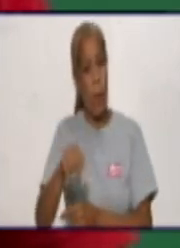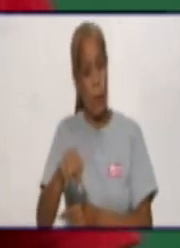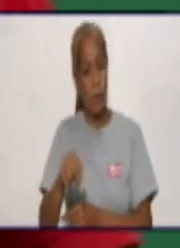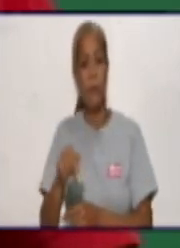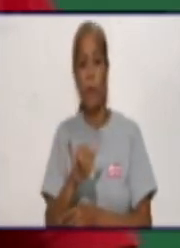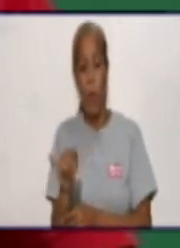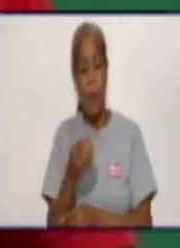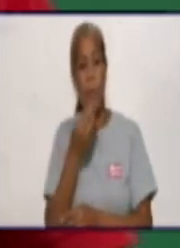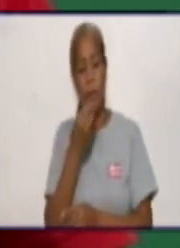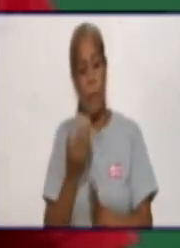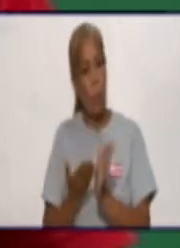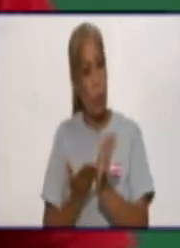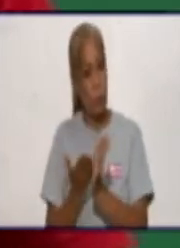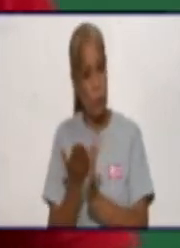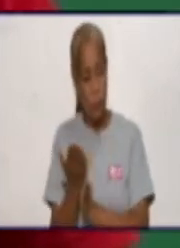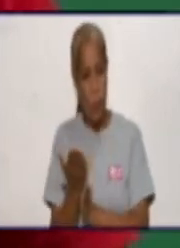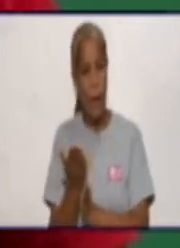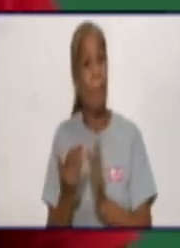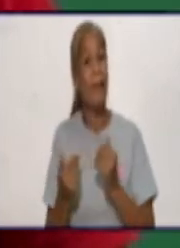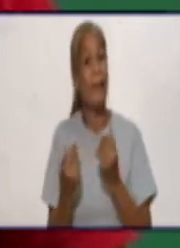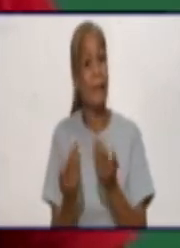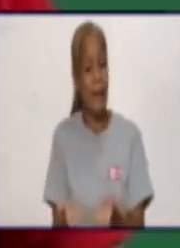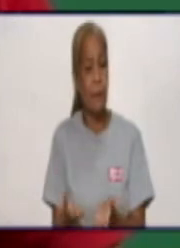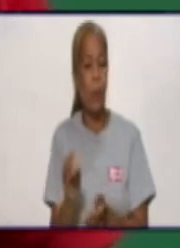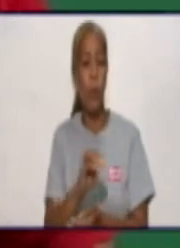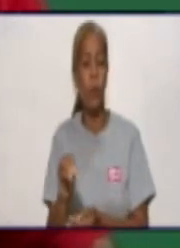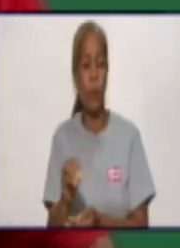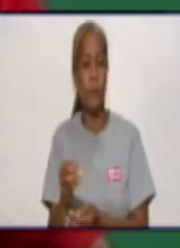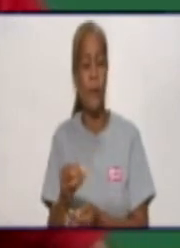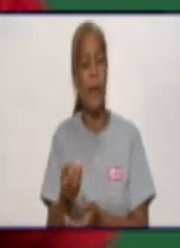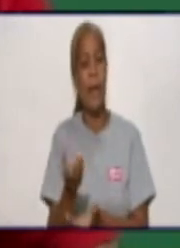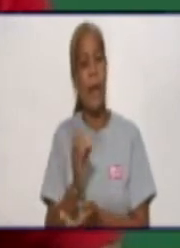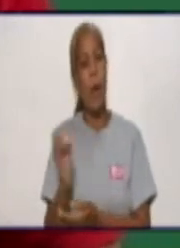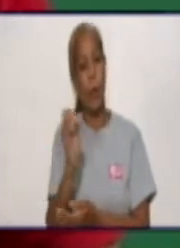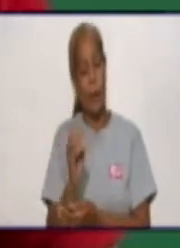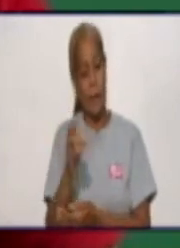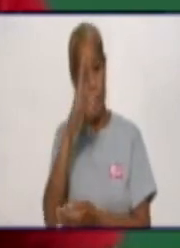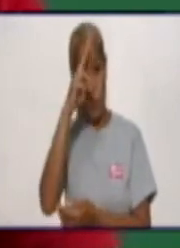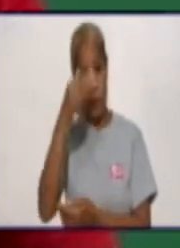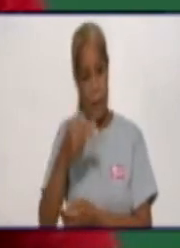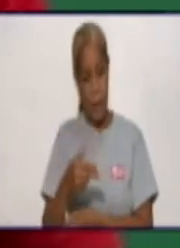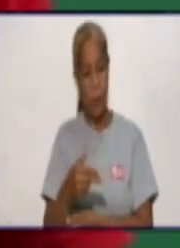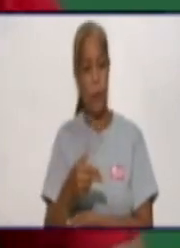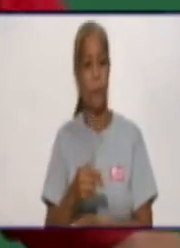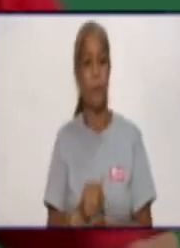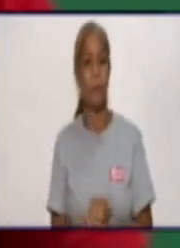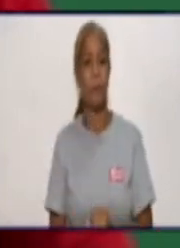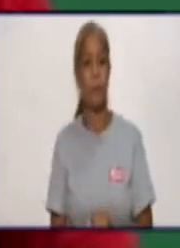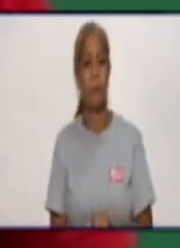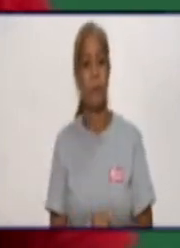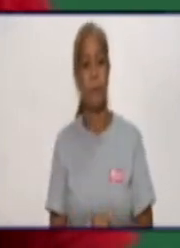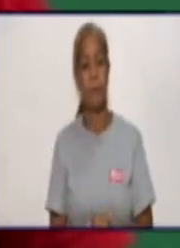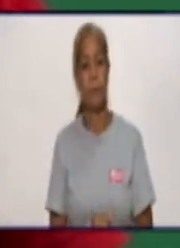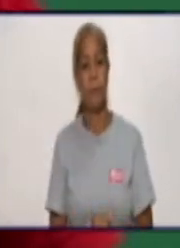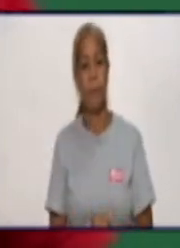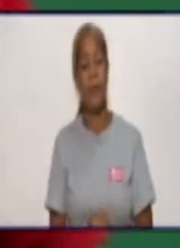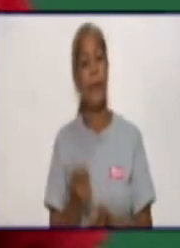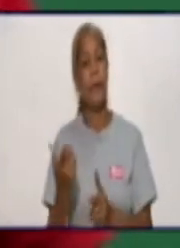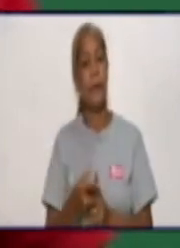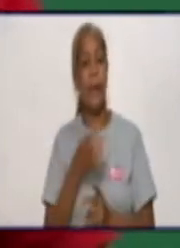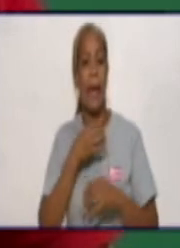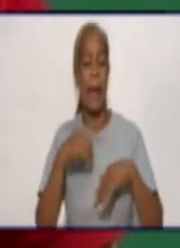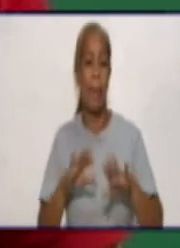en el sector de la salud y que de forma progresiva también se le va retirando para ir incorporando los servicios en pueblo y así por ejemplo